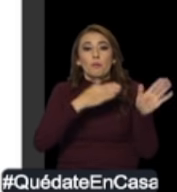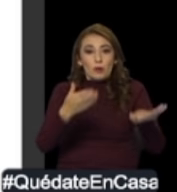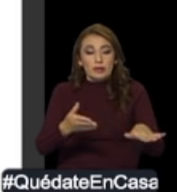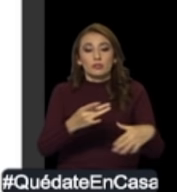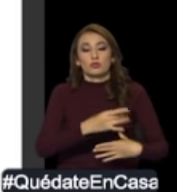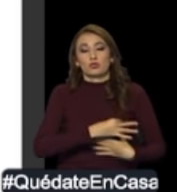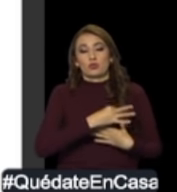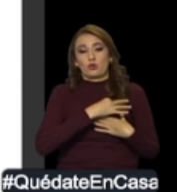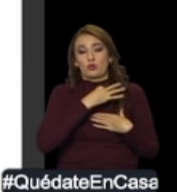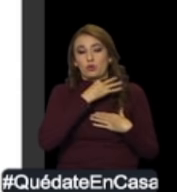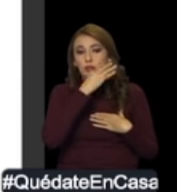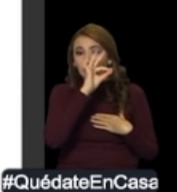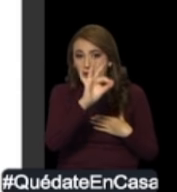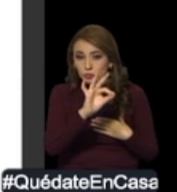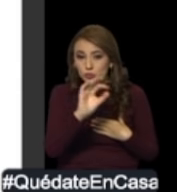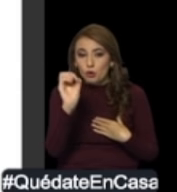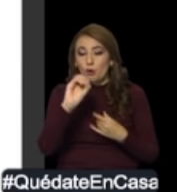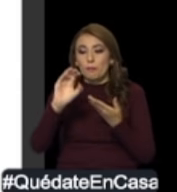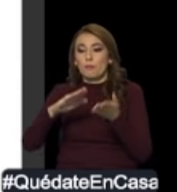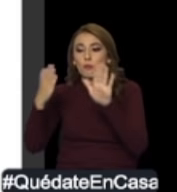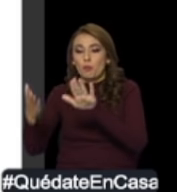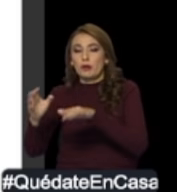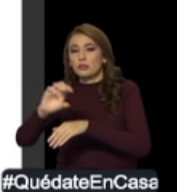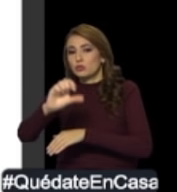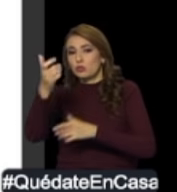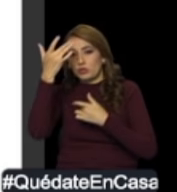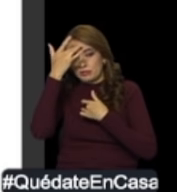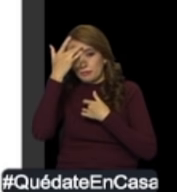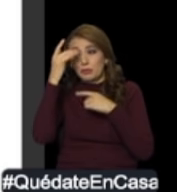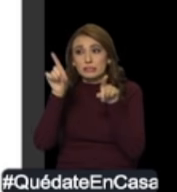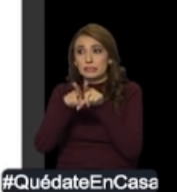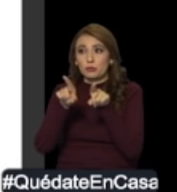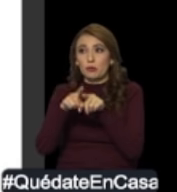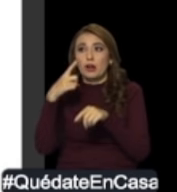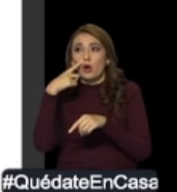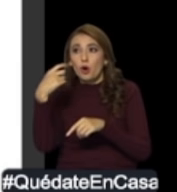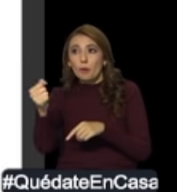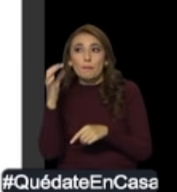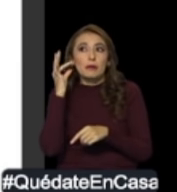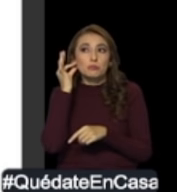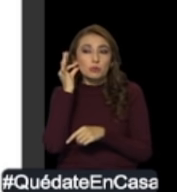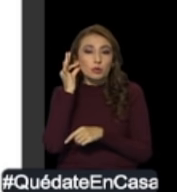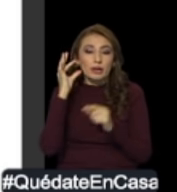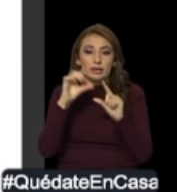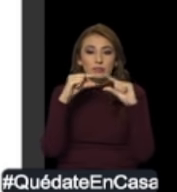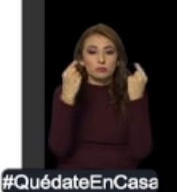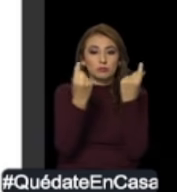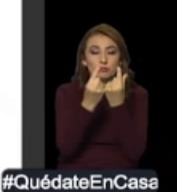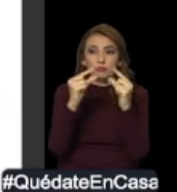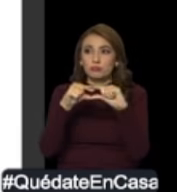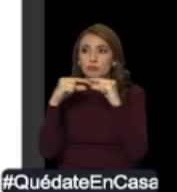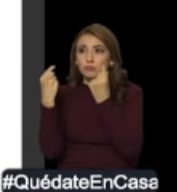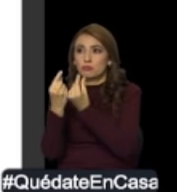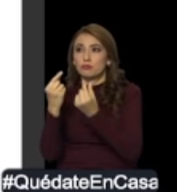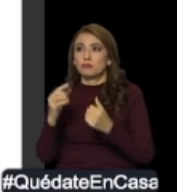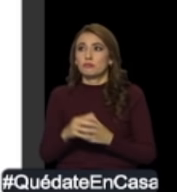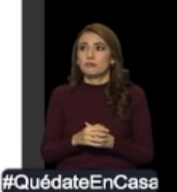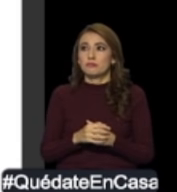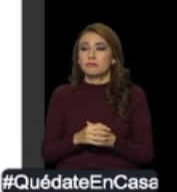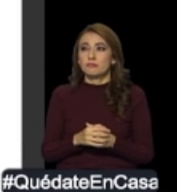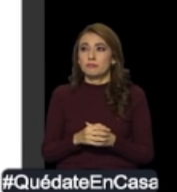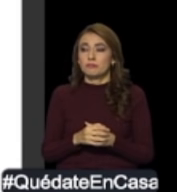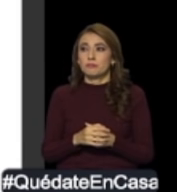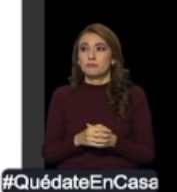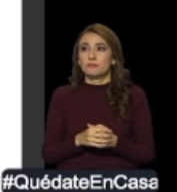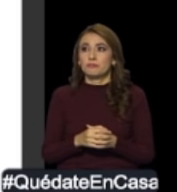por grupo de edad y también si son femeninos o masculinos, con su respectiva clasificación a mano derecha.